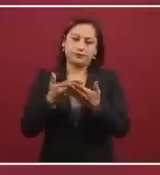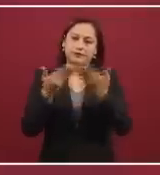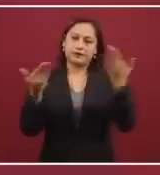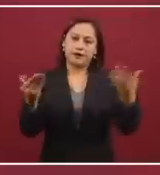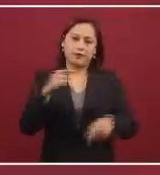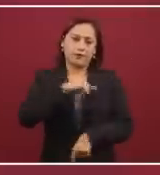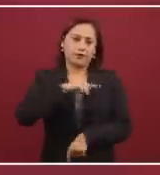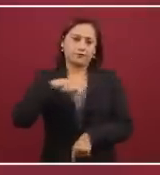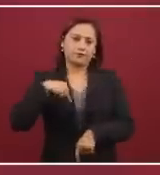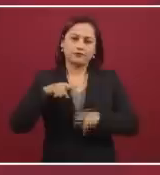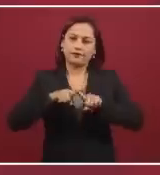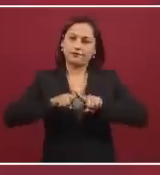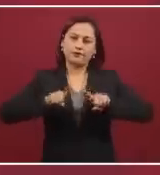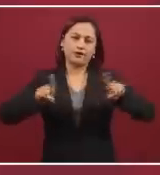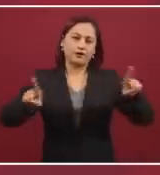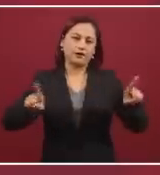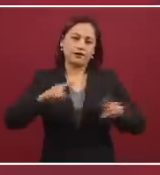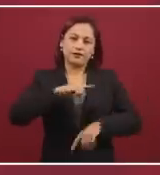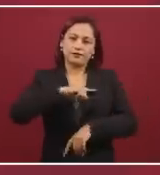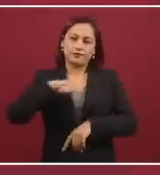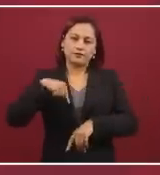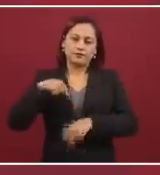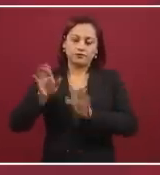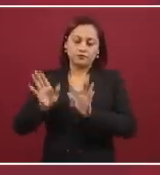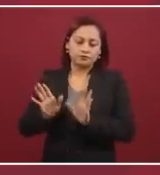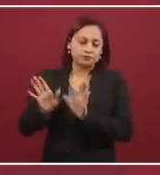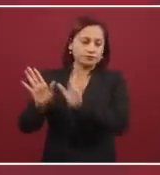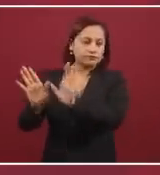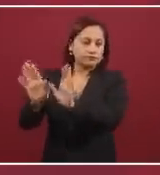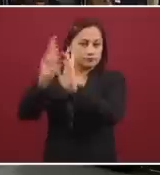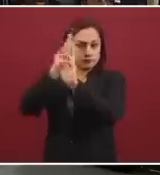metemos en estos asuntos